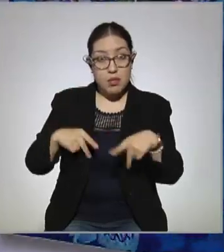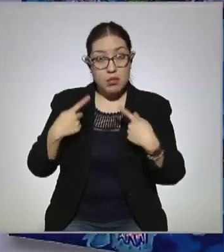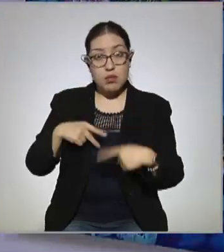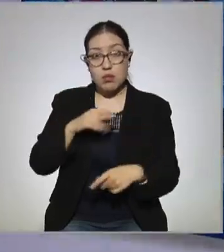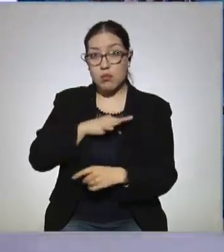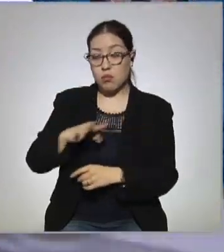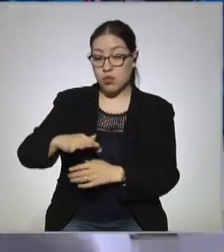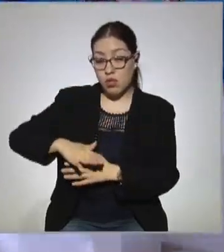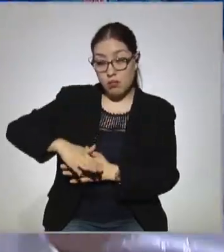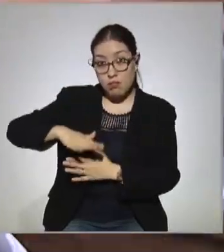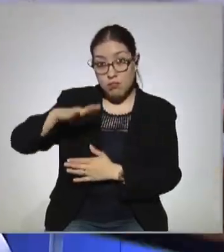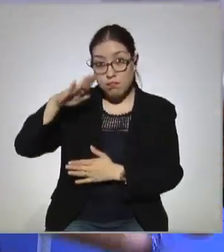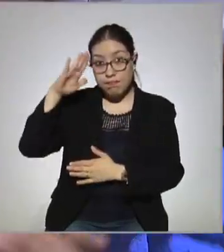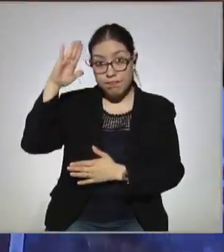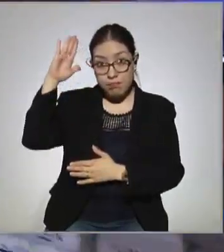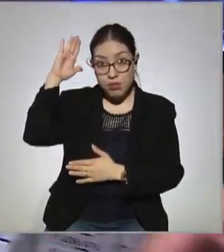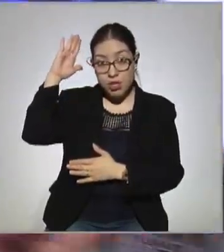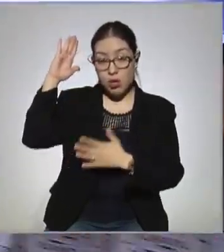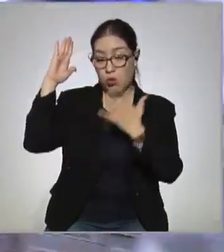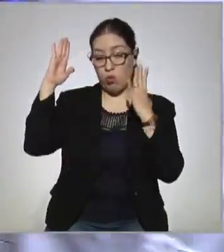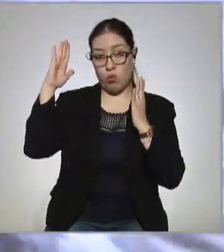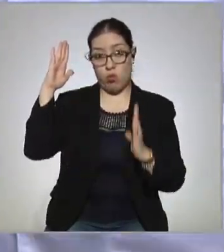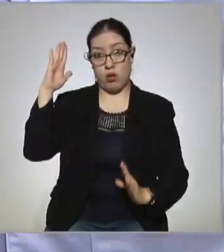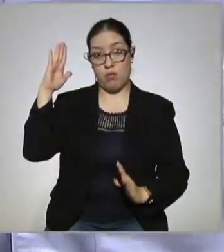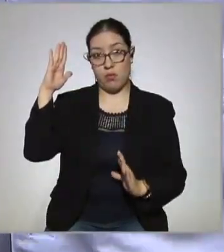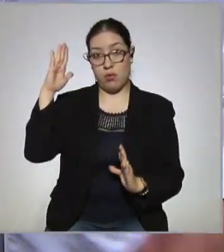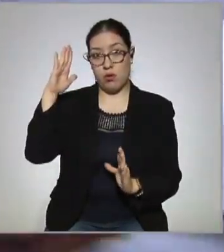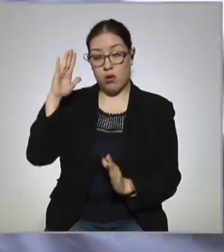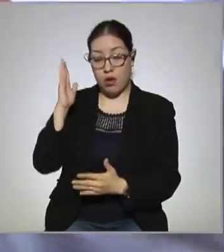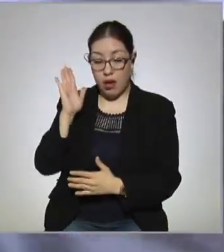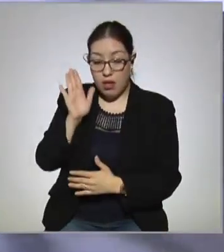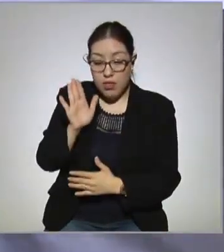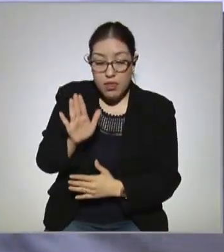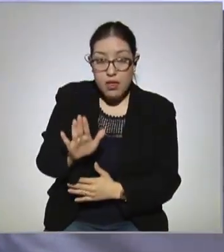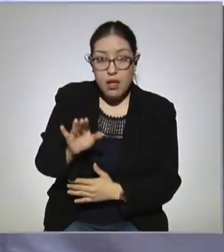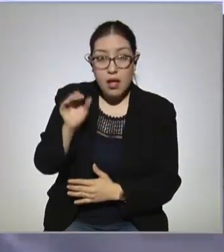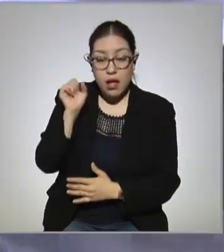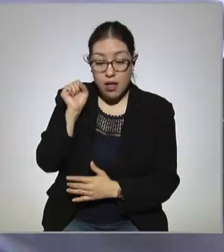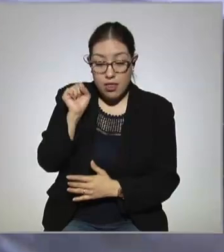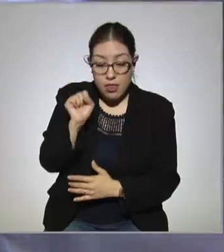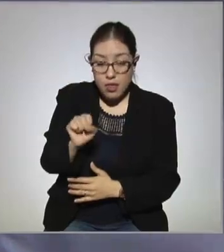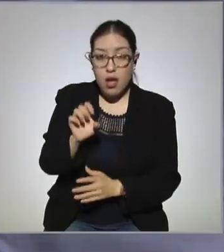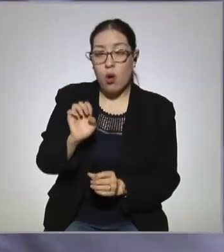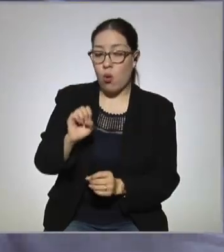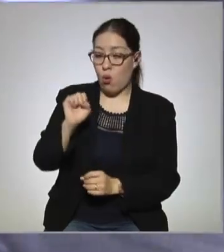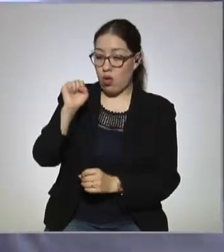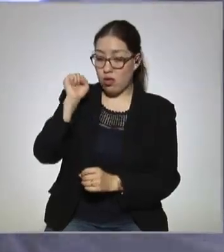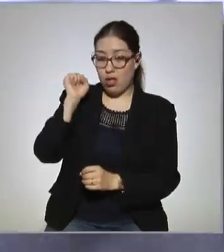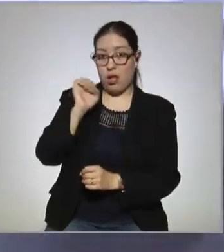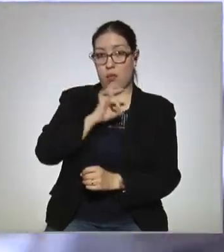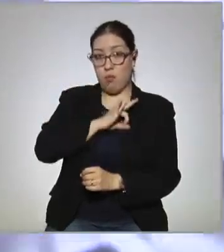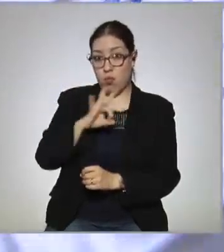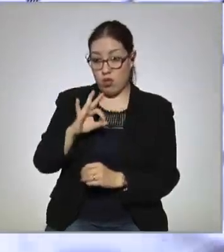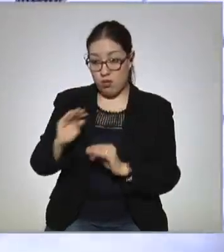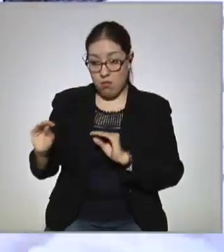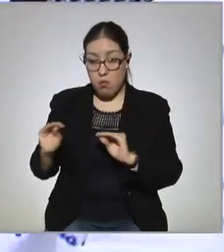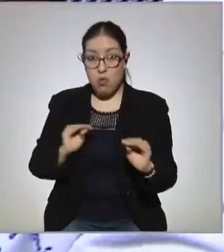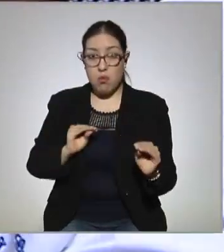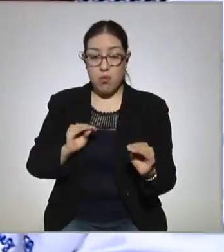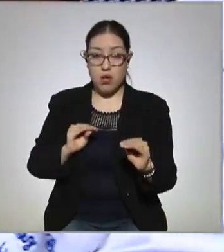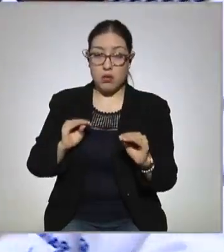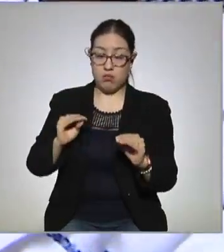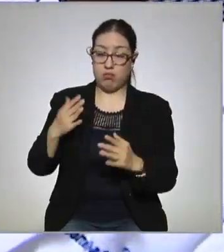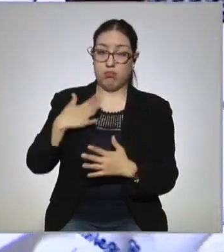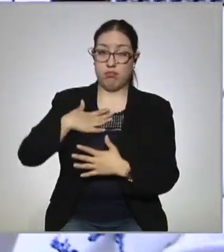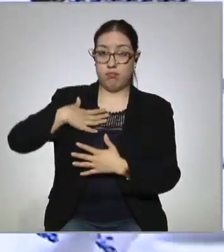levantar el brazo hacia un lado de su cuerpo, hacia adelante de su cuerpo, si puede llevar el movimiento completo hasta arriba del